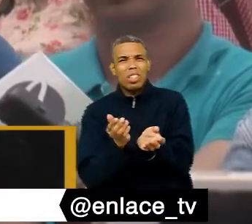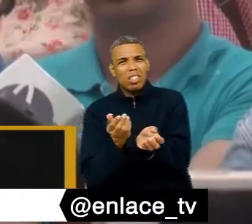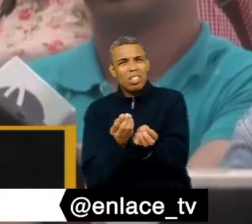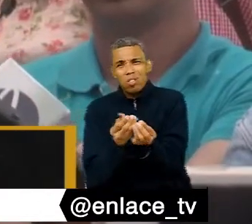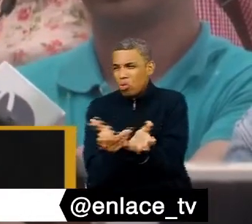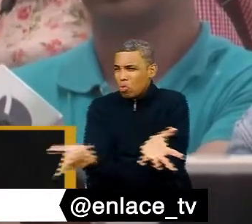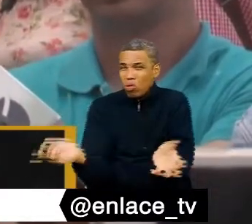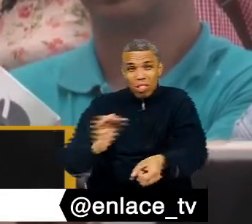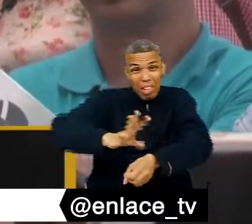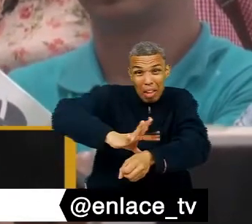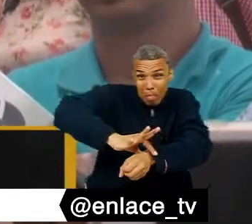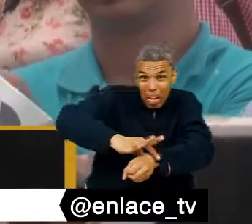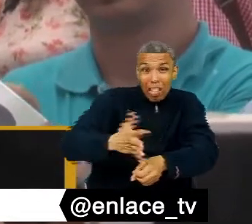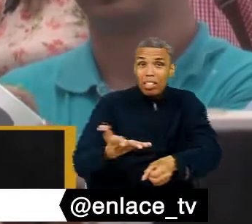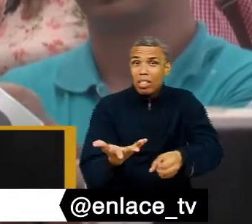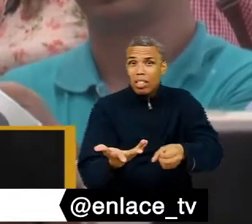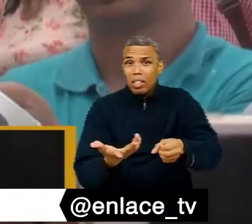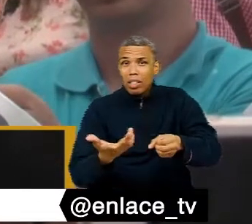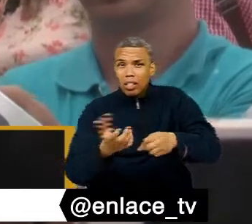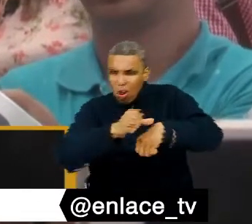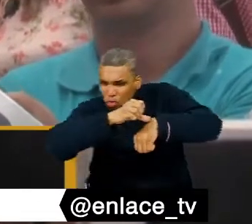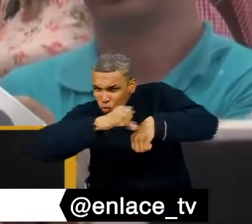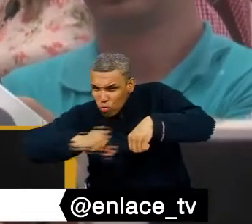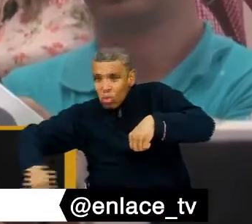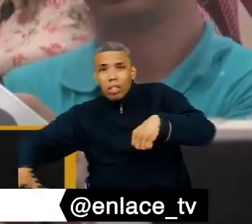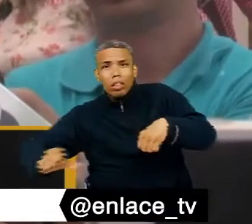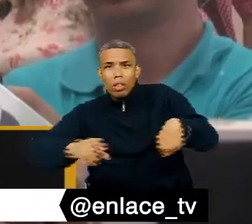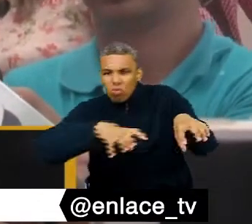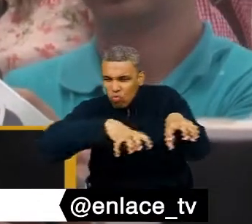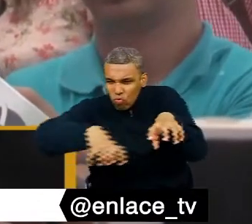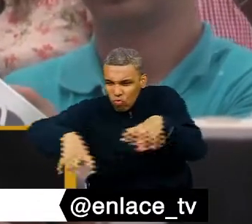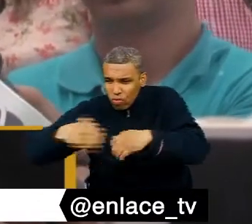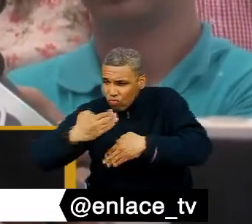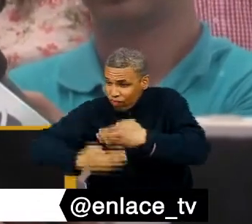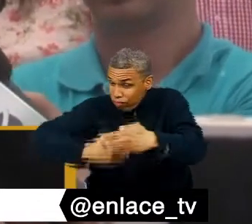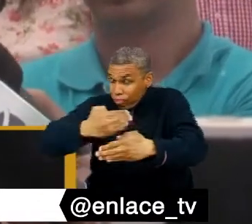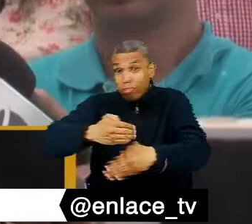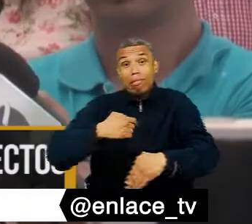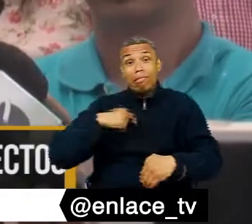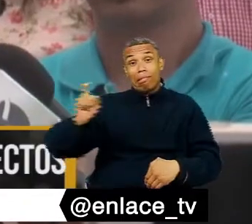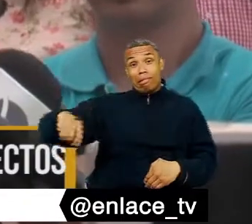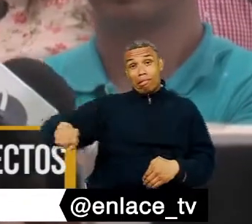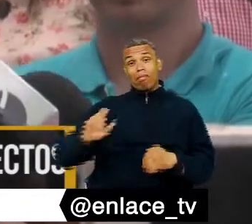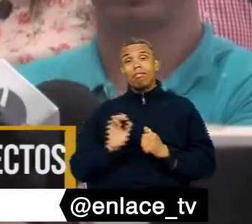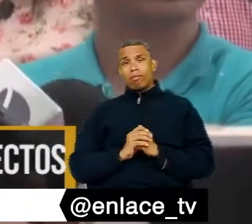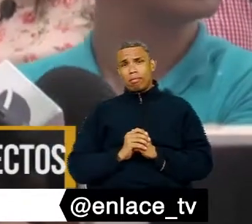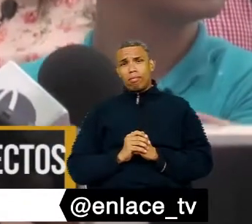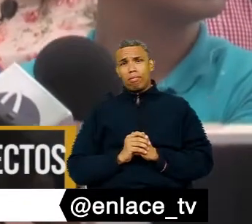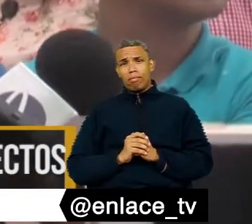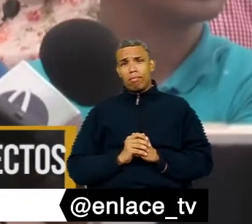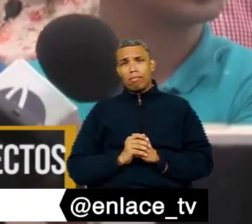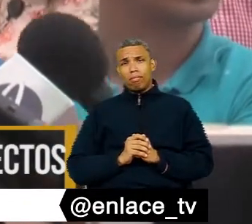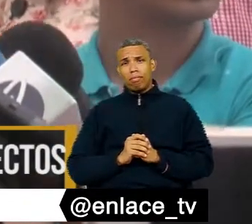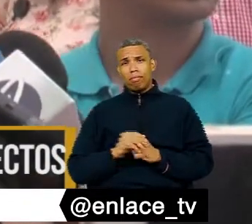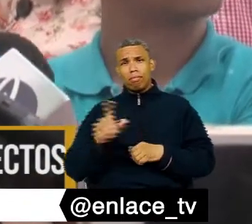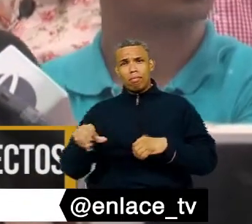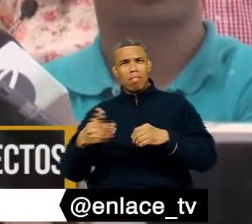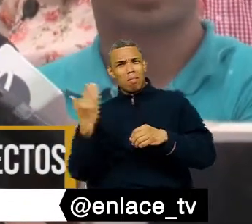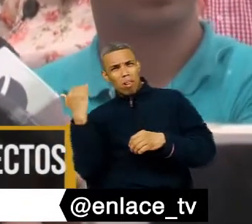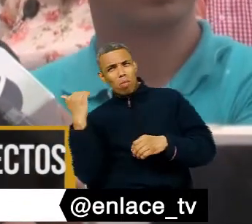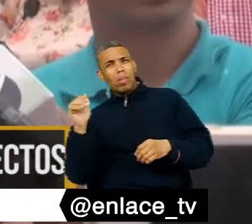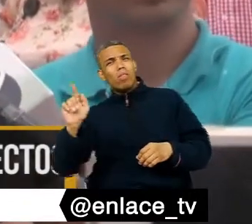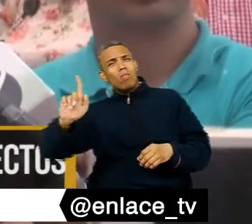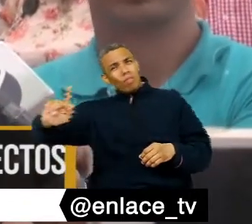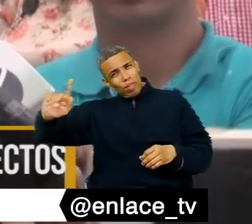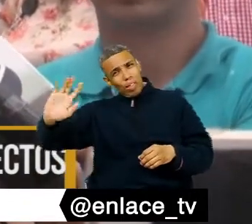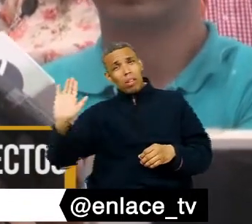son plata nuestra, plata del gobierno pasado. Nos entregaron el pedido por ahí en febrero o marzo.